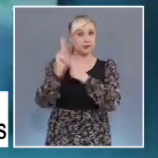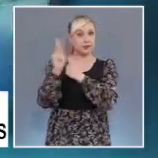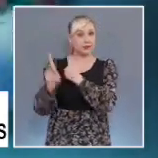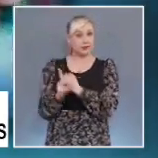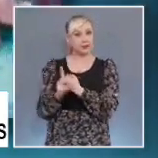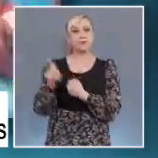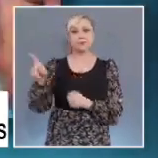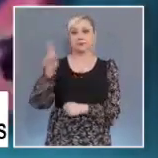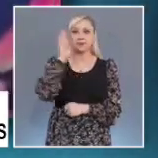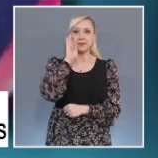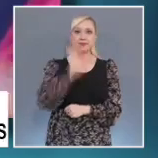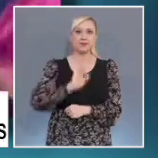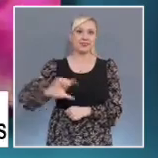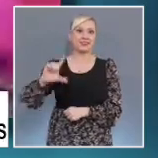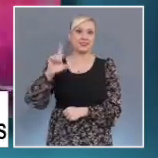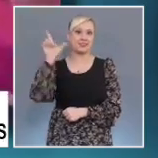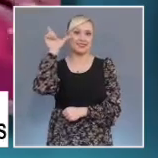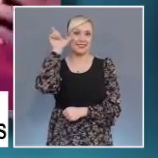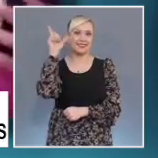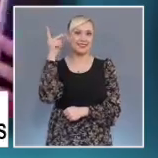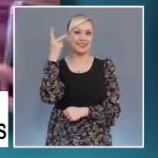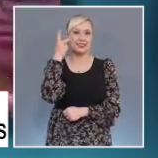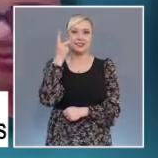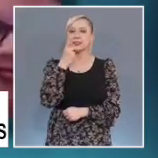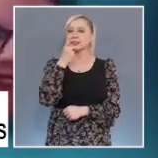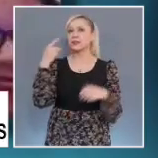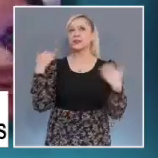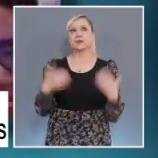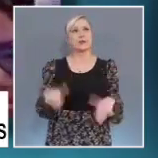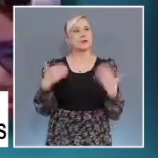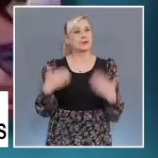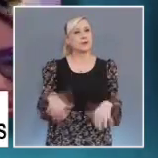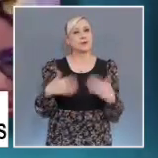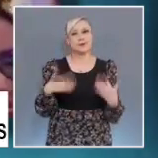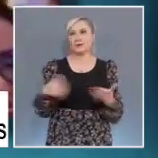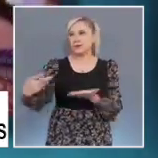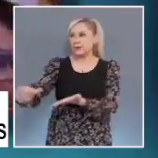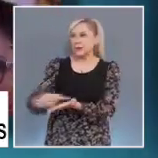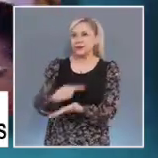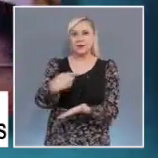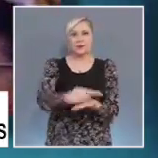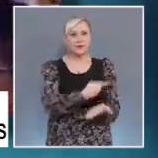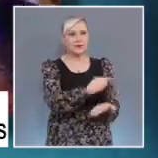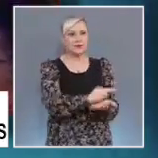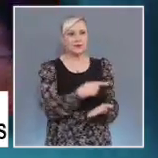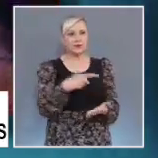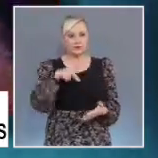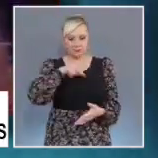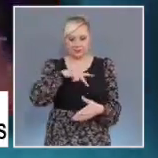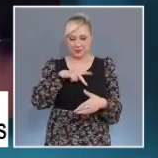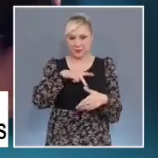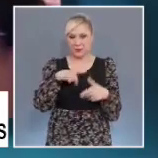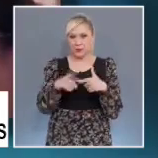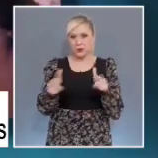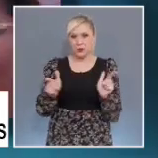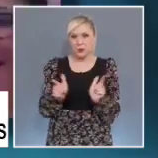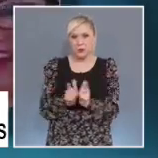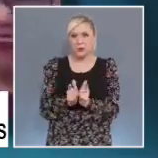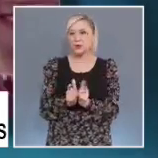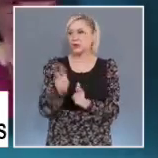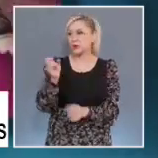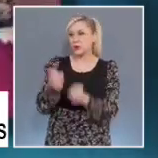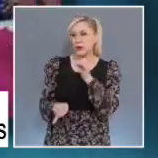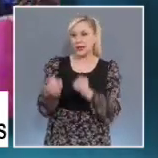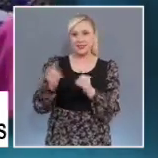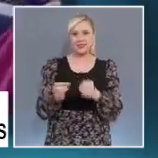que no existe mayor distinción que el ser reconocida por tu comunidad y tus pares. Agregó que lo que las integra va